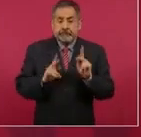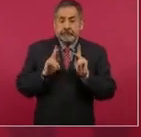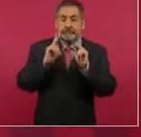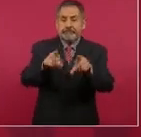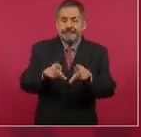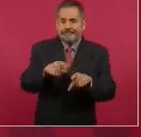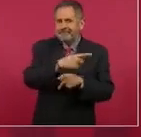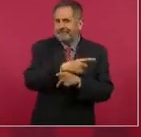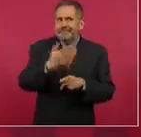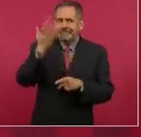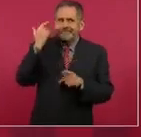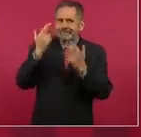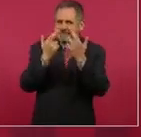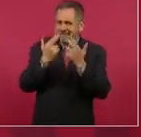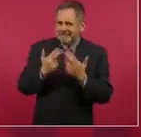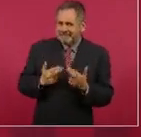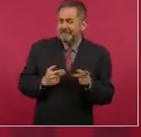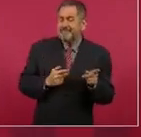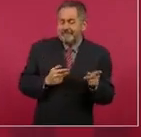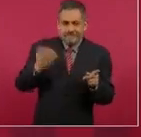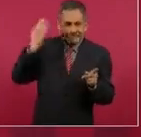dañó con